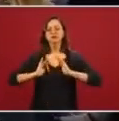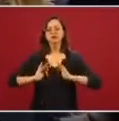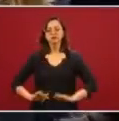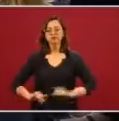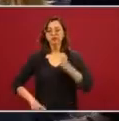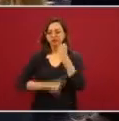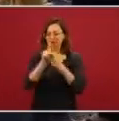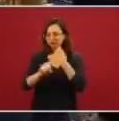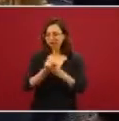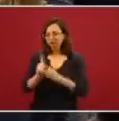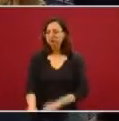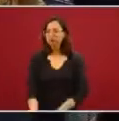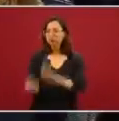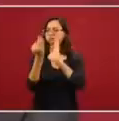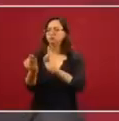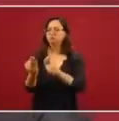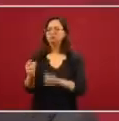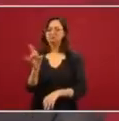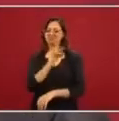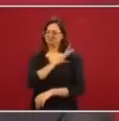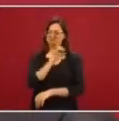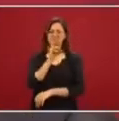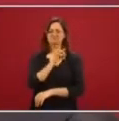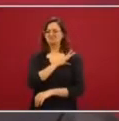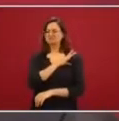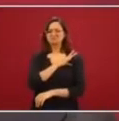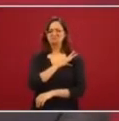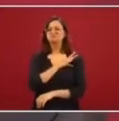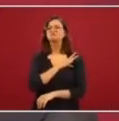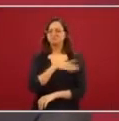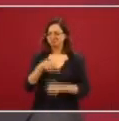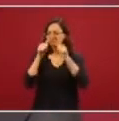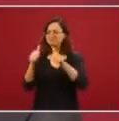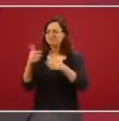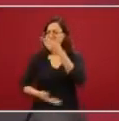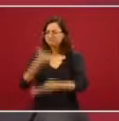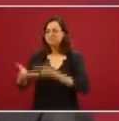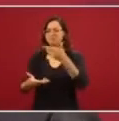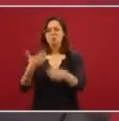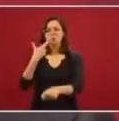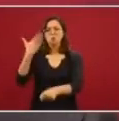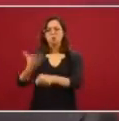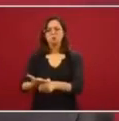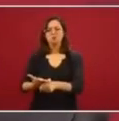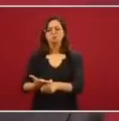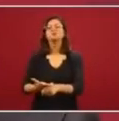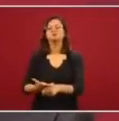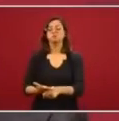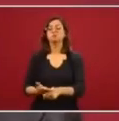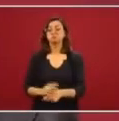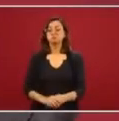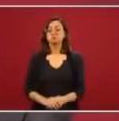esto sin miedo y con un sentido de atención de misión de responsabilidad entonces definitivamente en